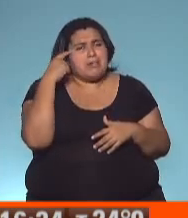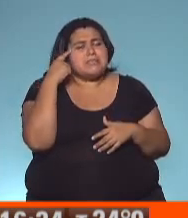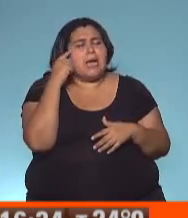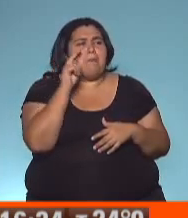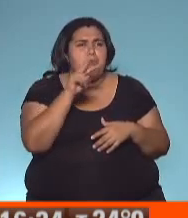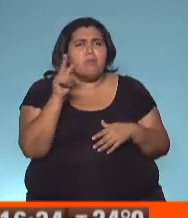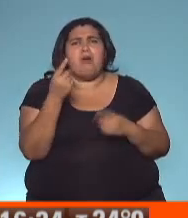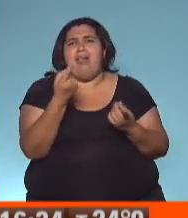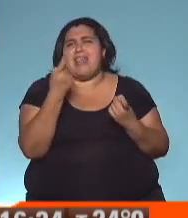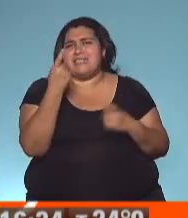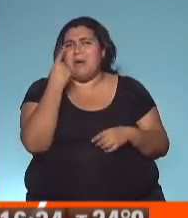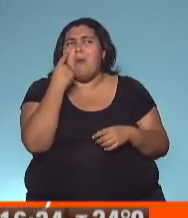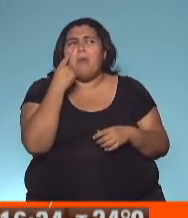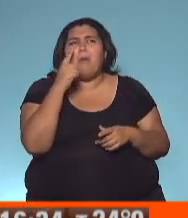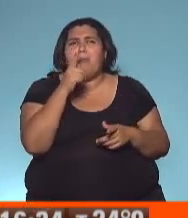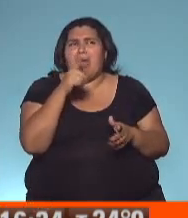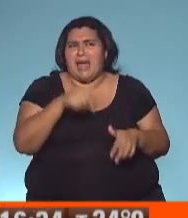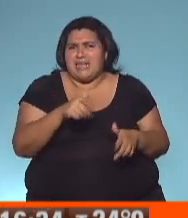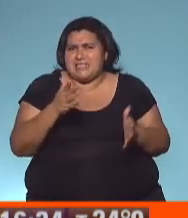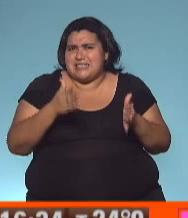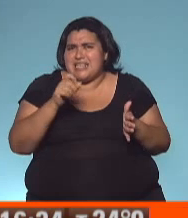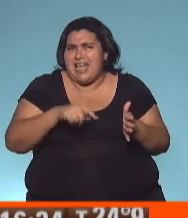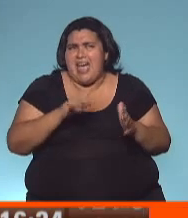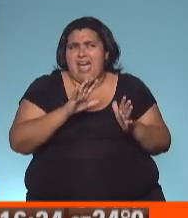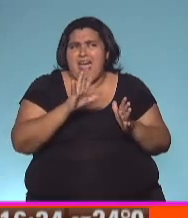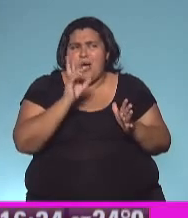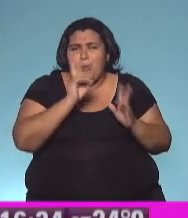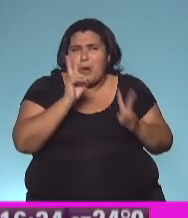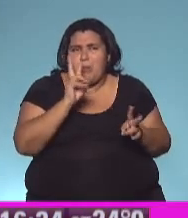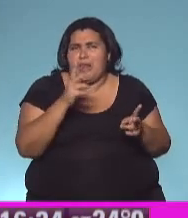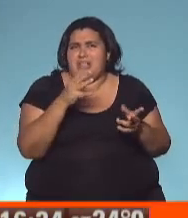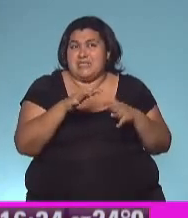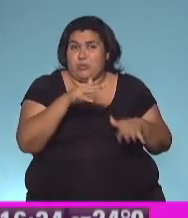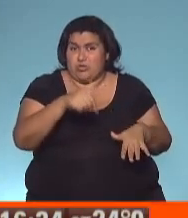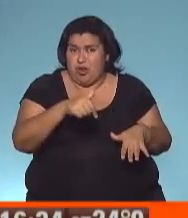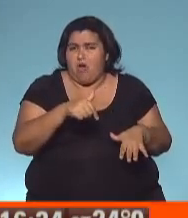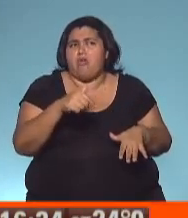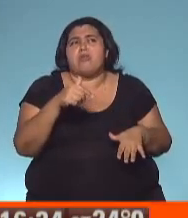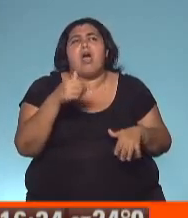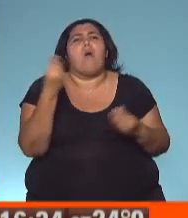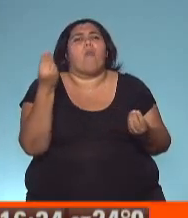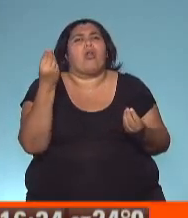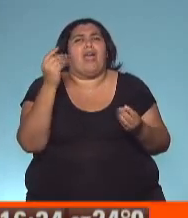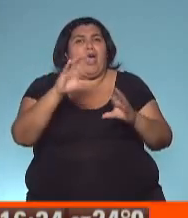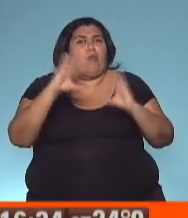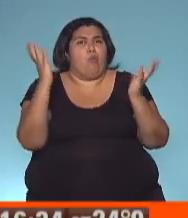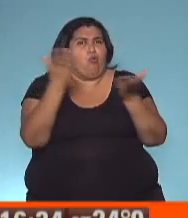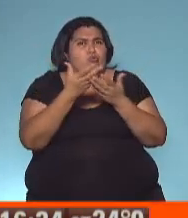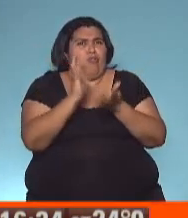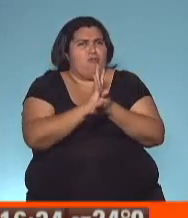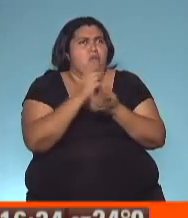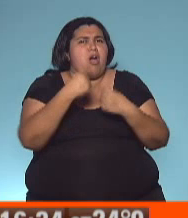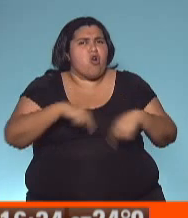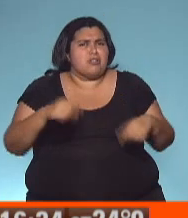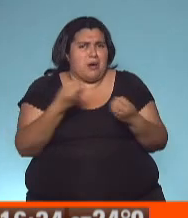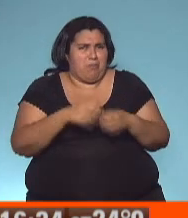necesitaban vivir esto para darse cuenta y recuperar otras cosas que por ahí veníamos perdiendo a nivel mundial.